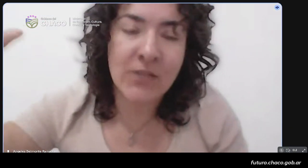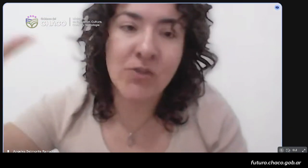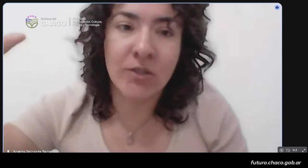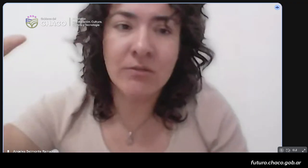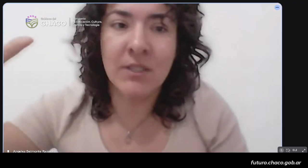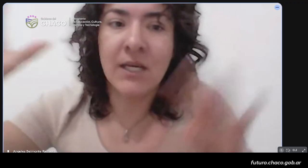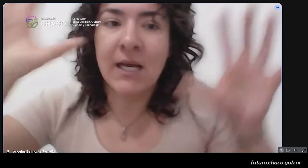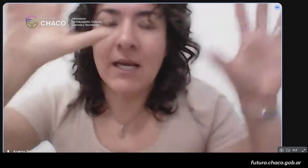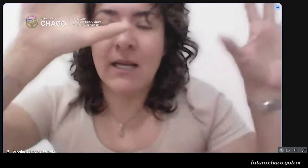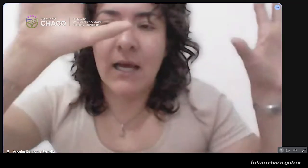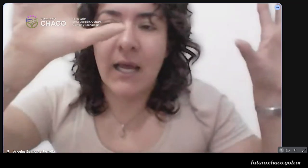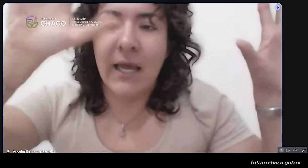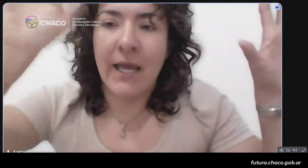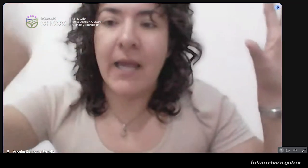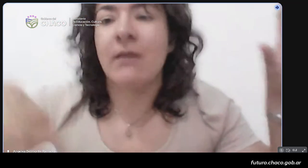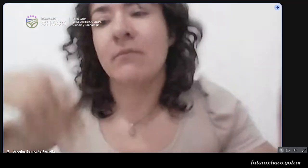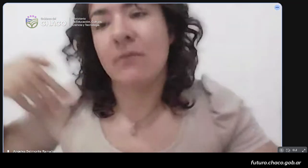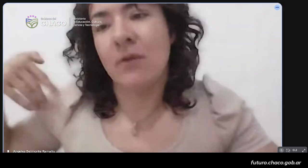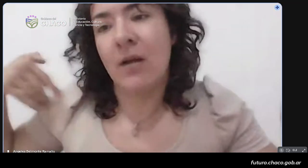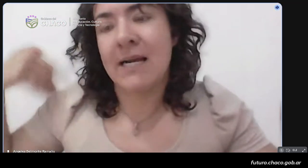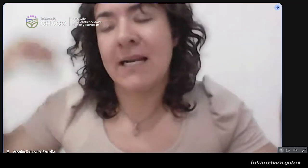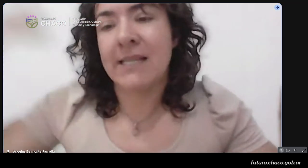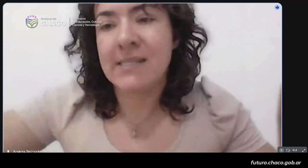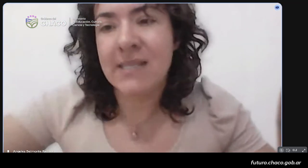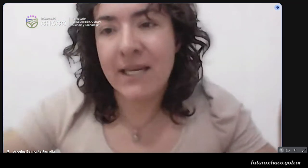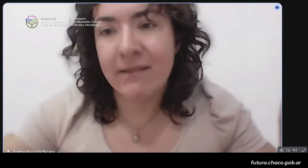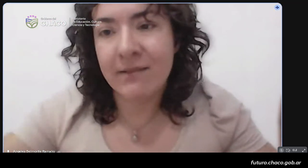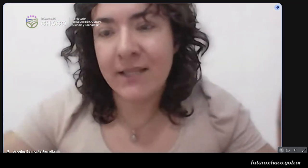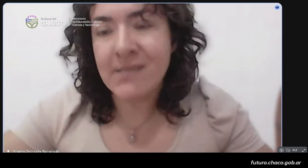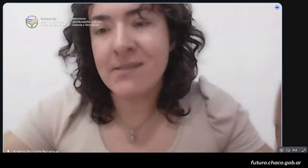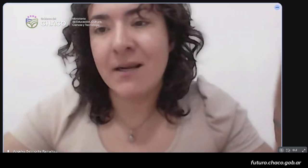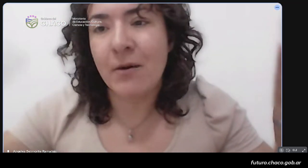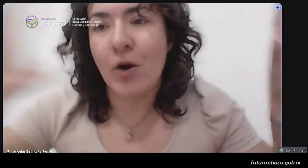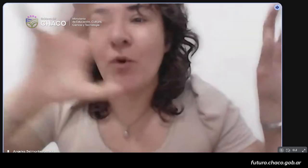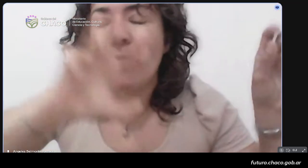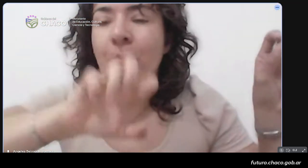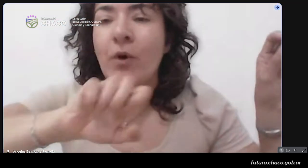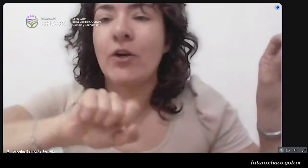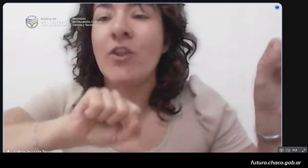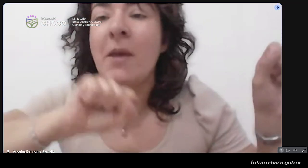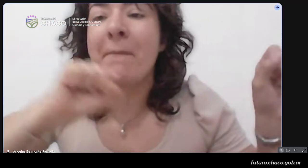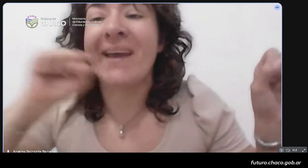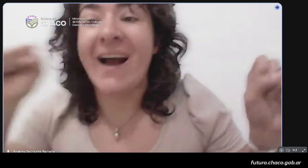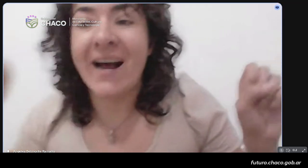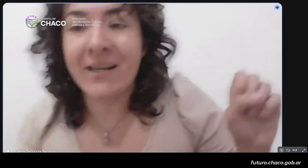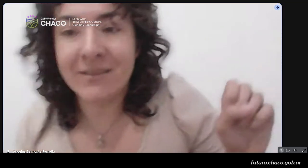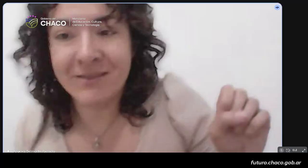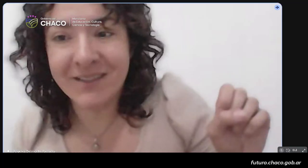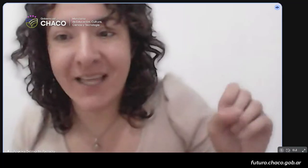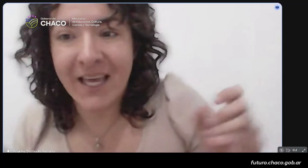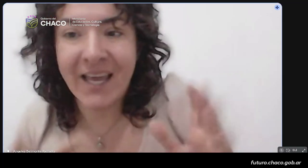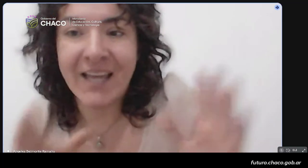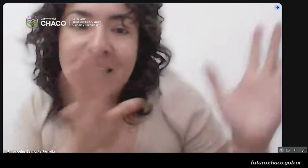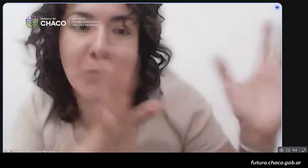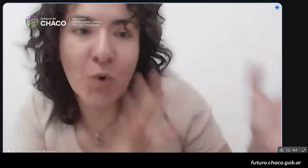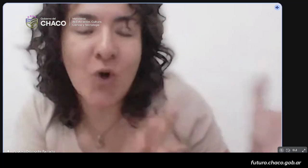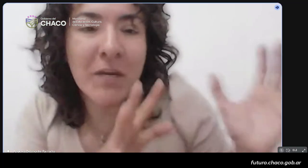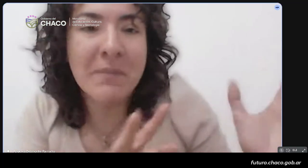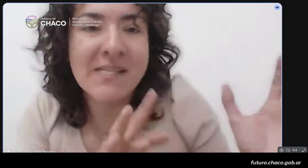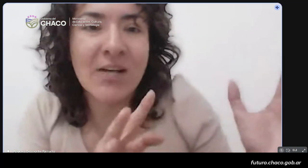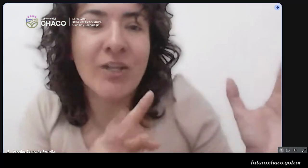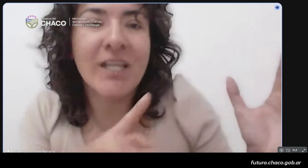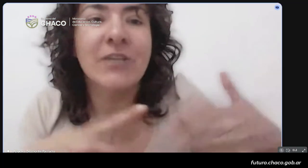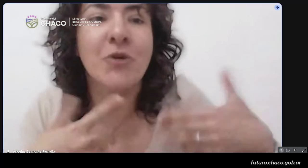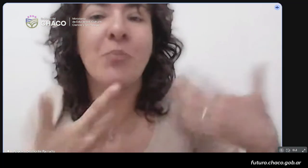ahí eso en las clases siguientes, como podemos despegar del dibujo